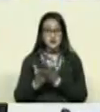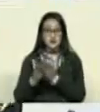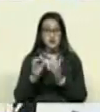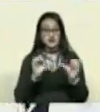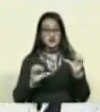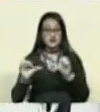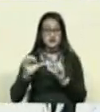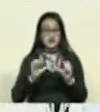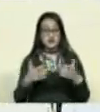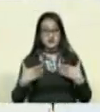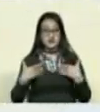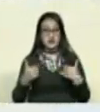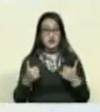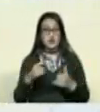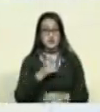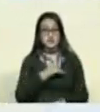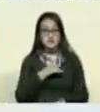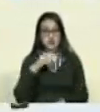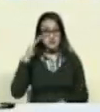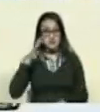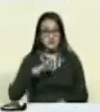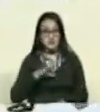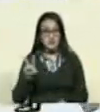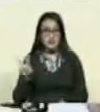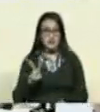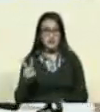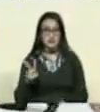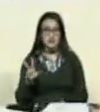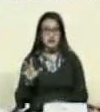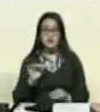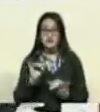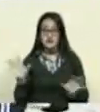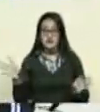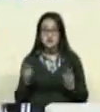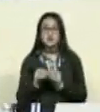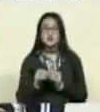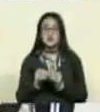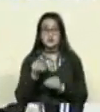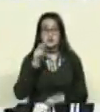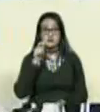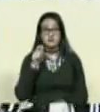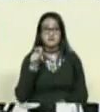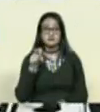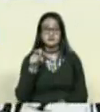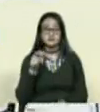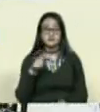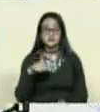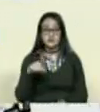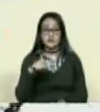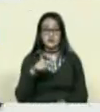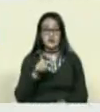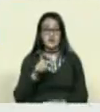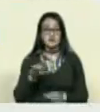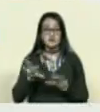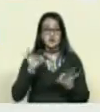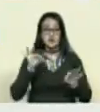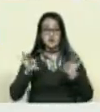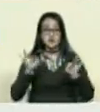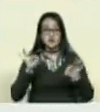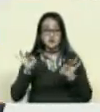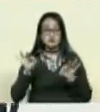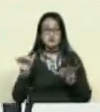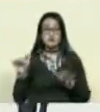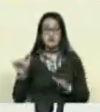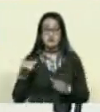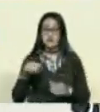Ciencias de la Salud de la Universidad Militar de Venezuela. Una vez completado, los cadetes obtendrán el grado de teniente o alférez de navío. Un hecho